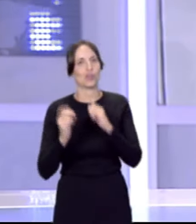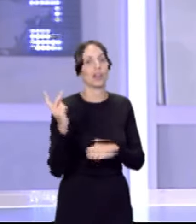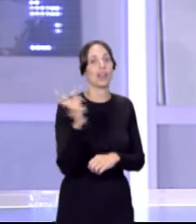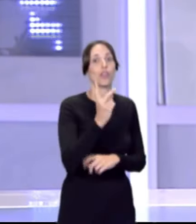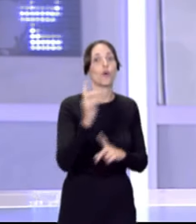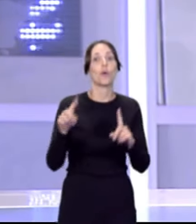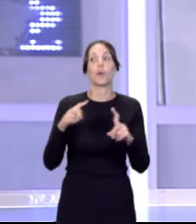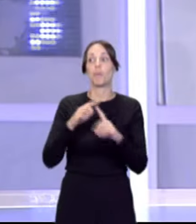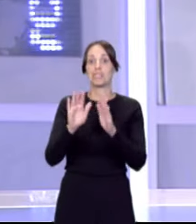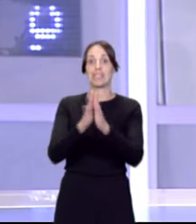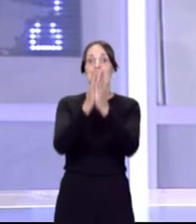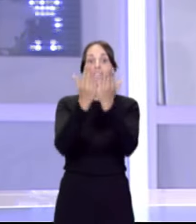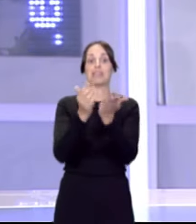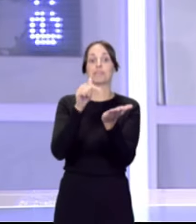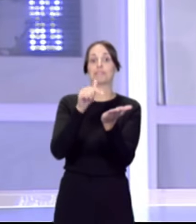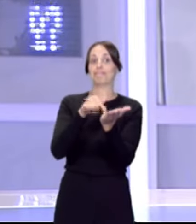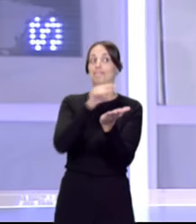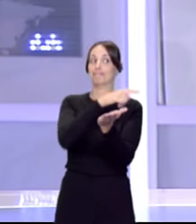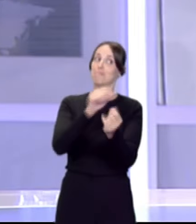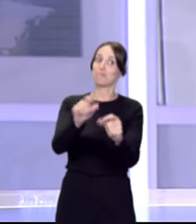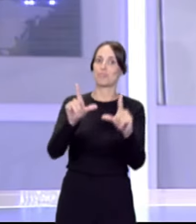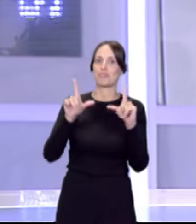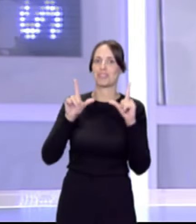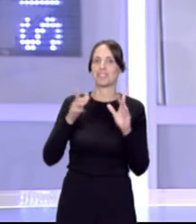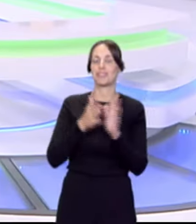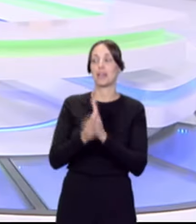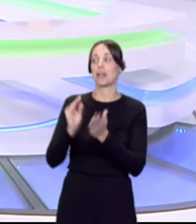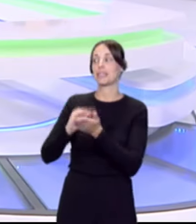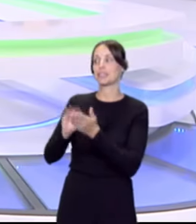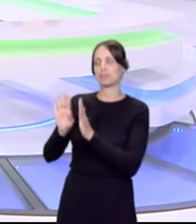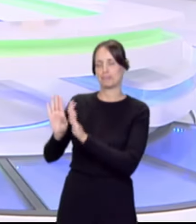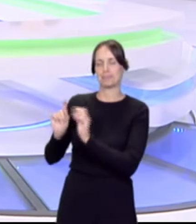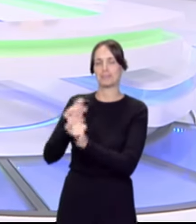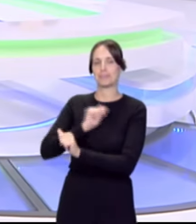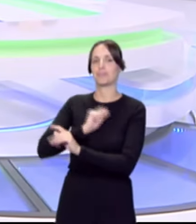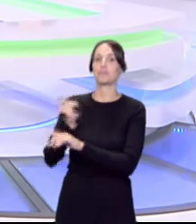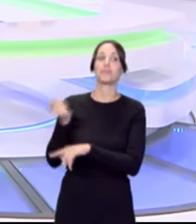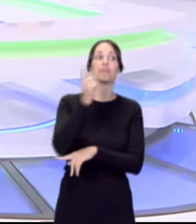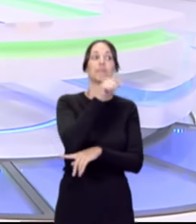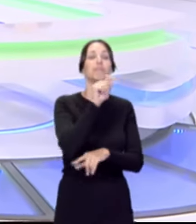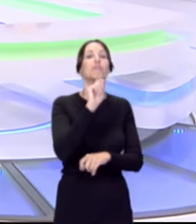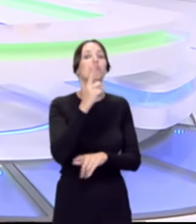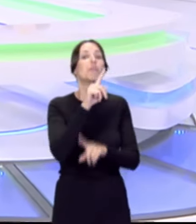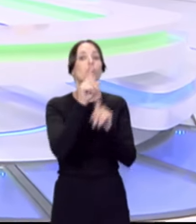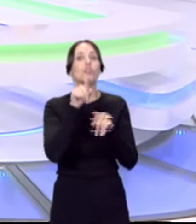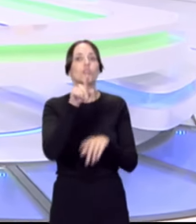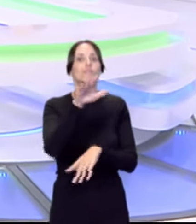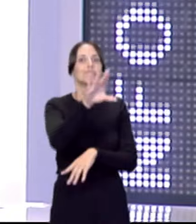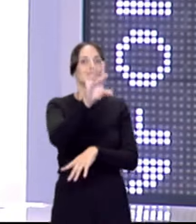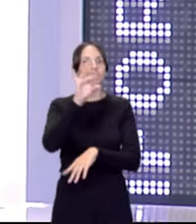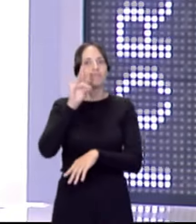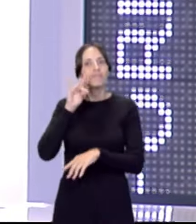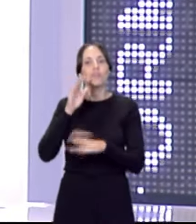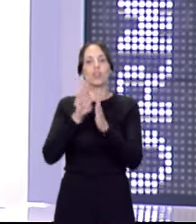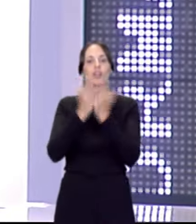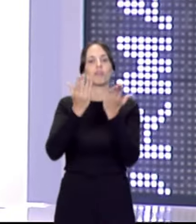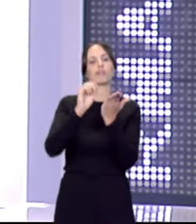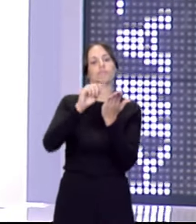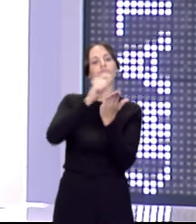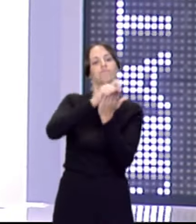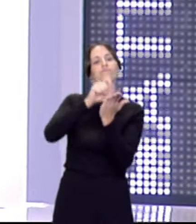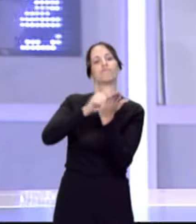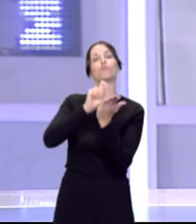de este libro. Así que antes de empezar con la escritora, voy a preguntarle a María José qué se siente al ser escogida para participar en una novela, en una obra como esta.